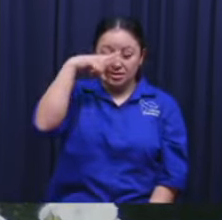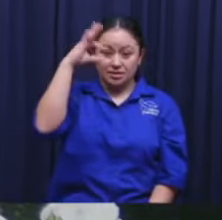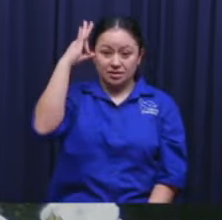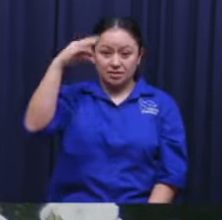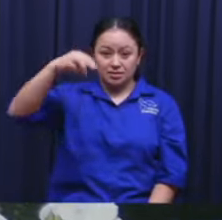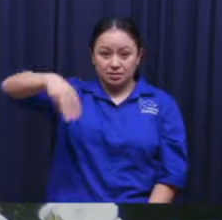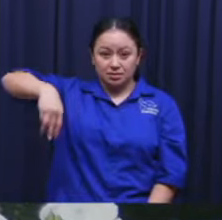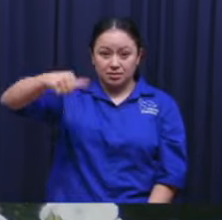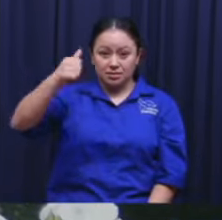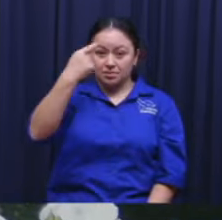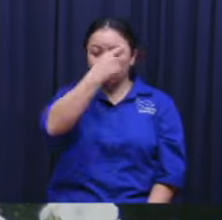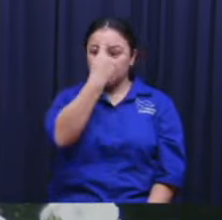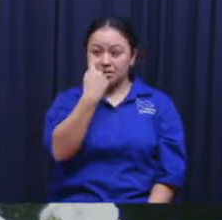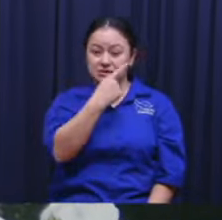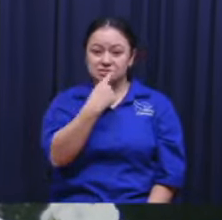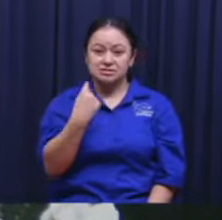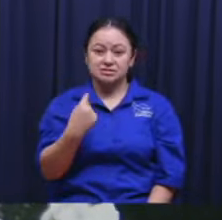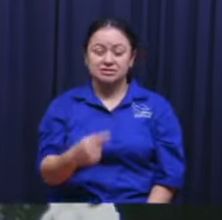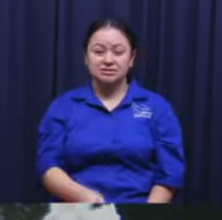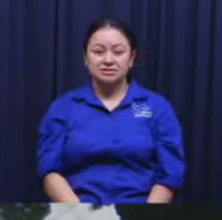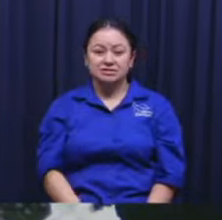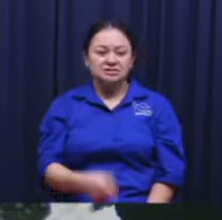¿Y cuál es el dicho que tenemos nosotros?